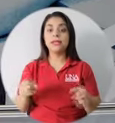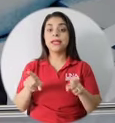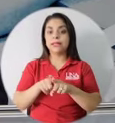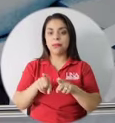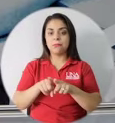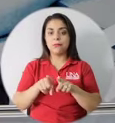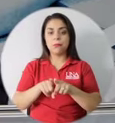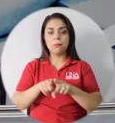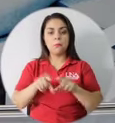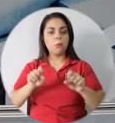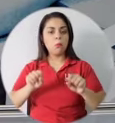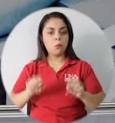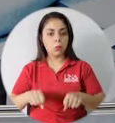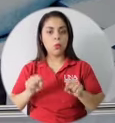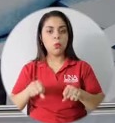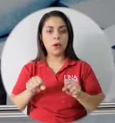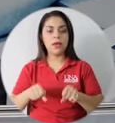la posibilidad de